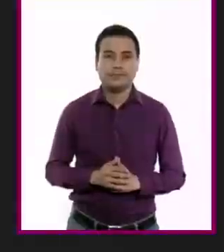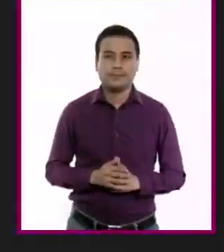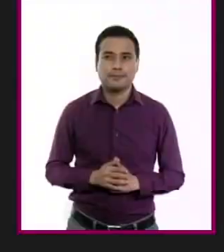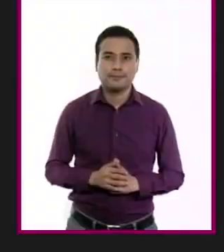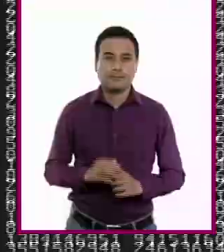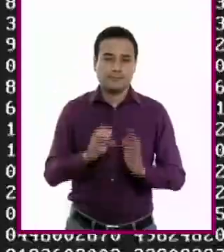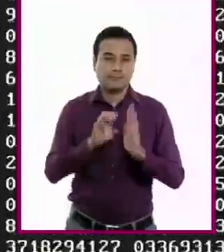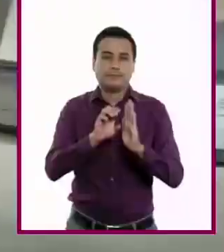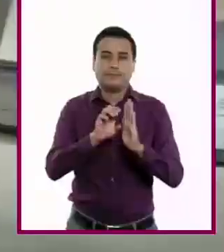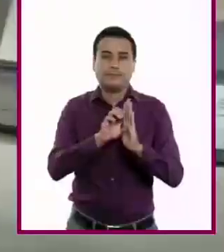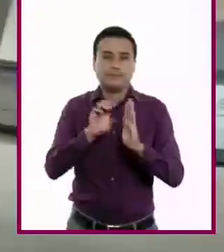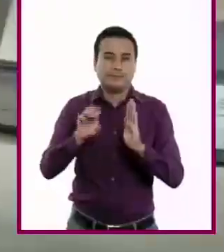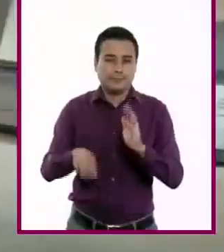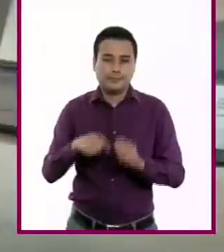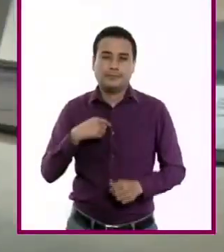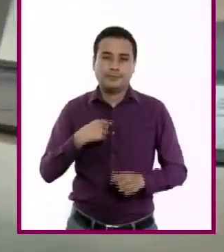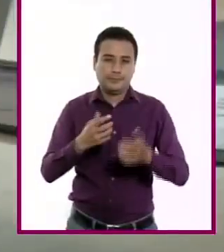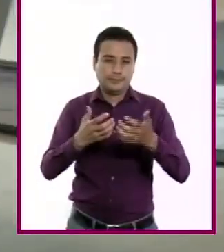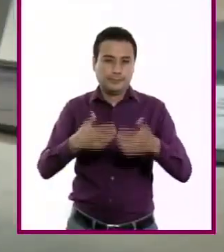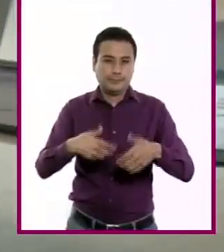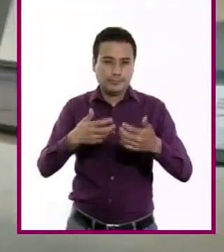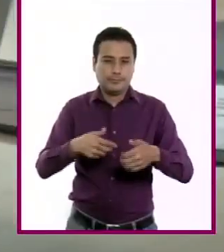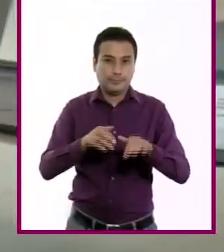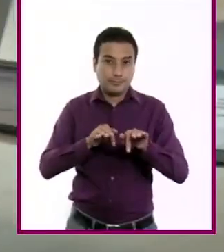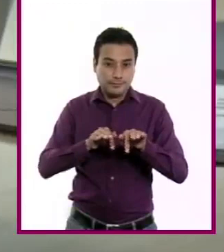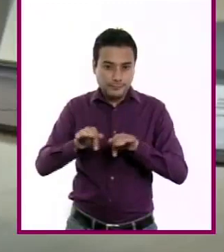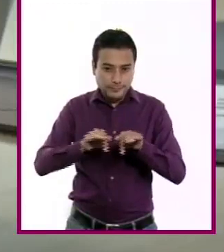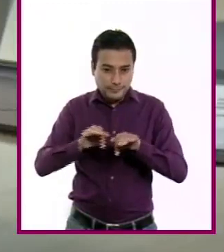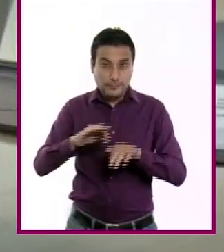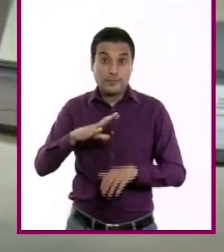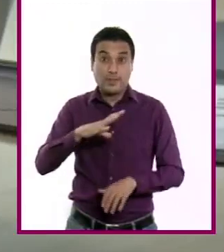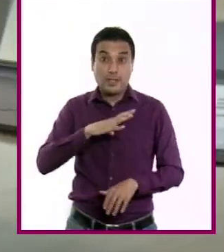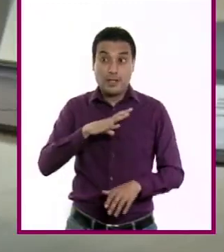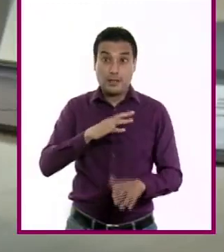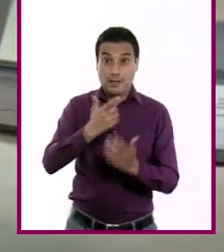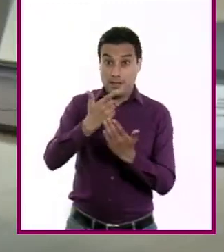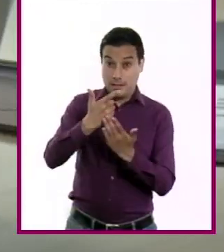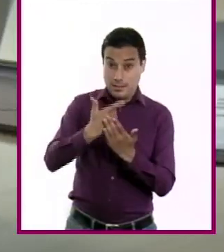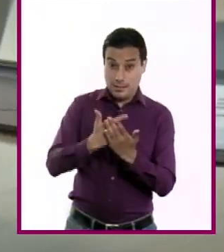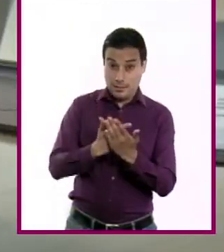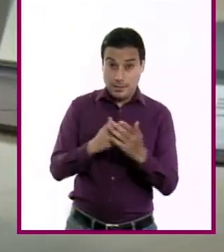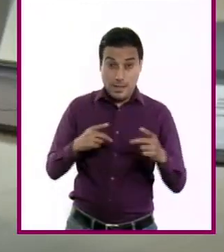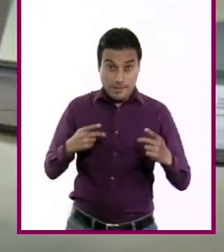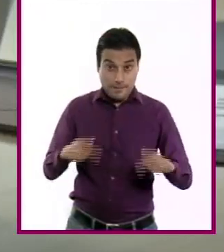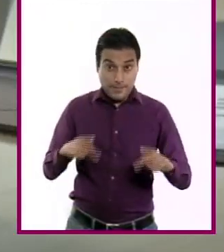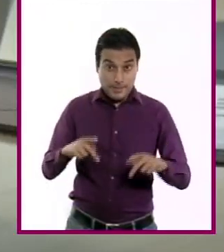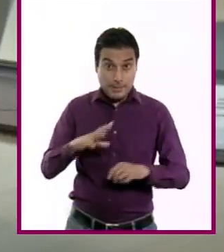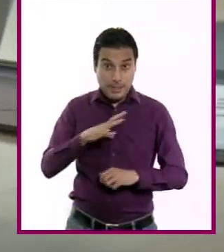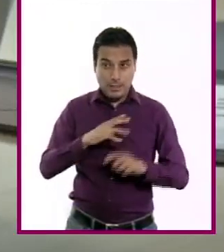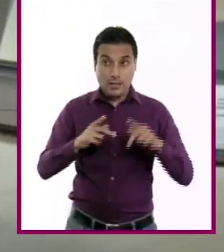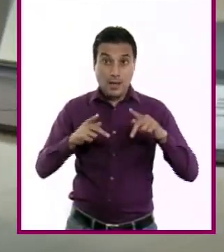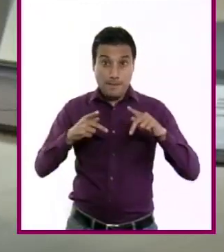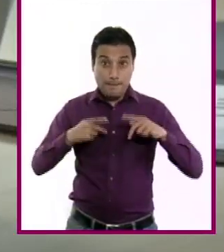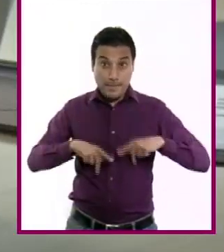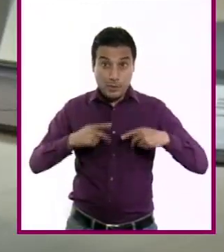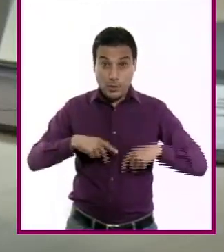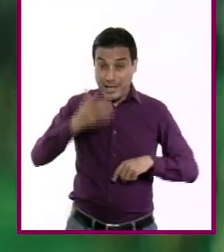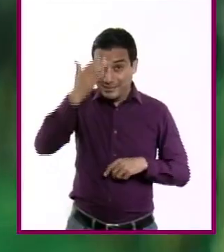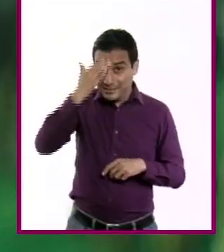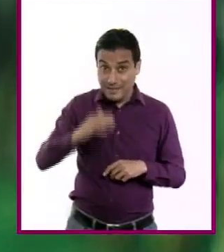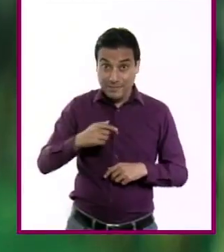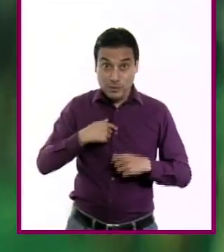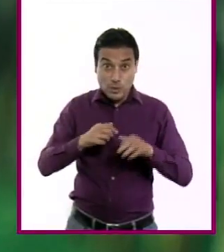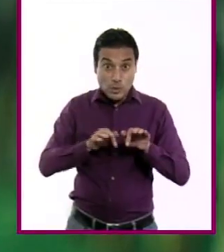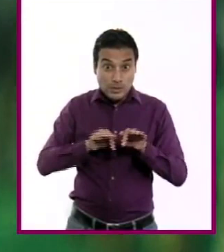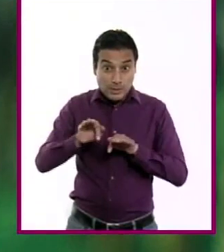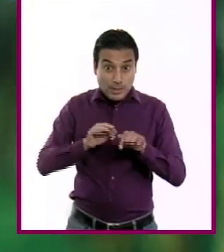trabajas para una superempresa, tienes todo el expediente de ventas y alguien sabe que tú trabajas en Nissan, alguien puede. Uh-huh.